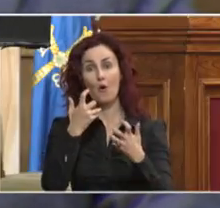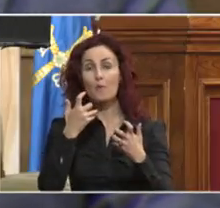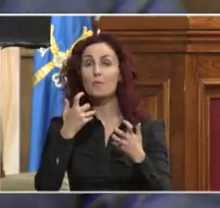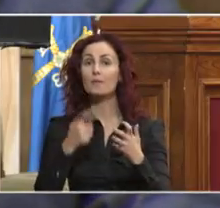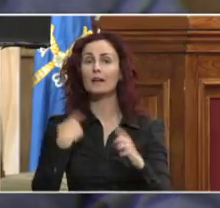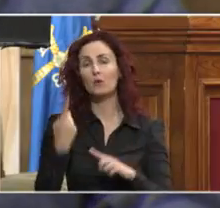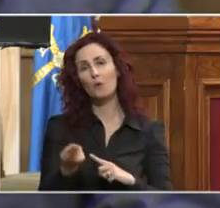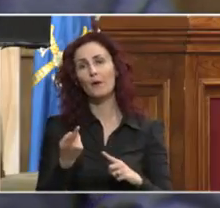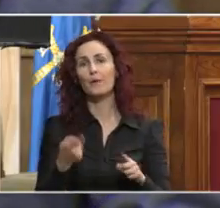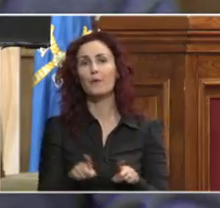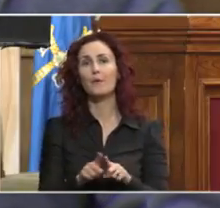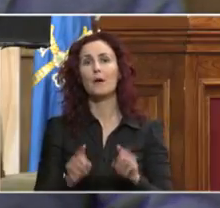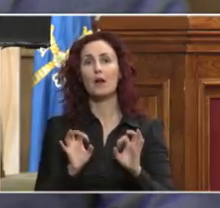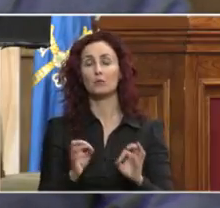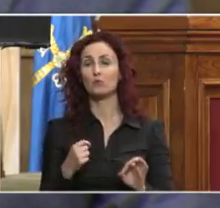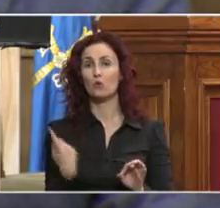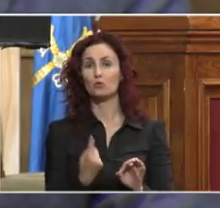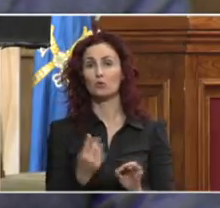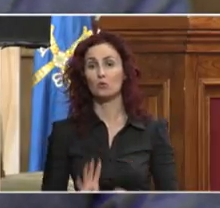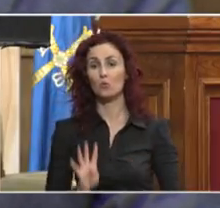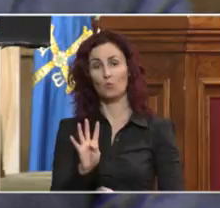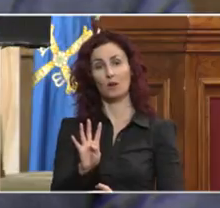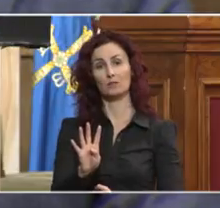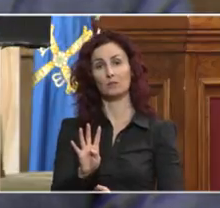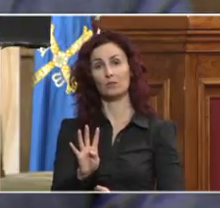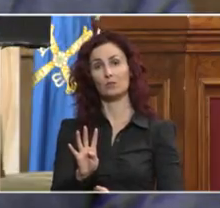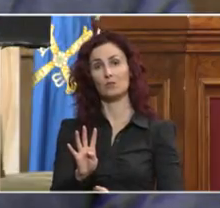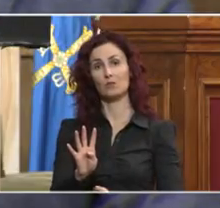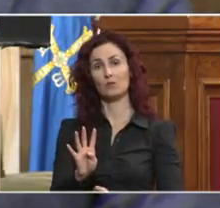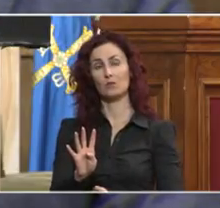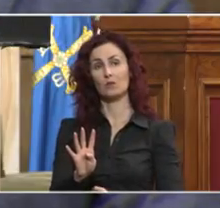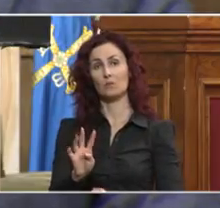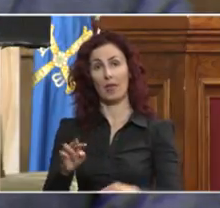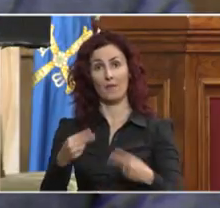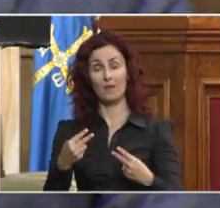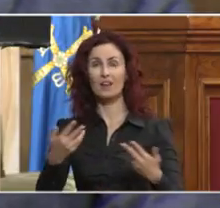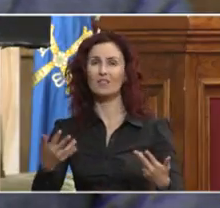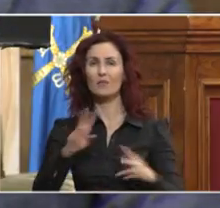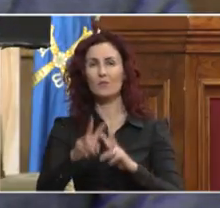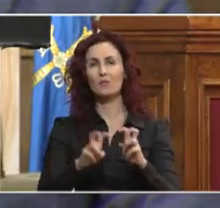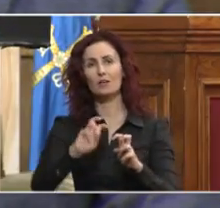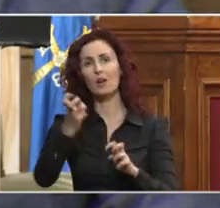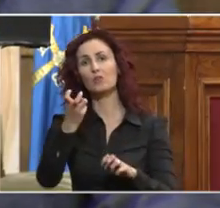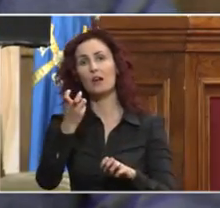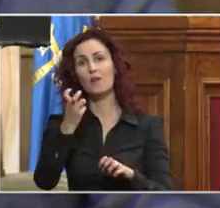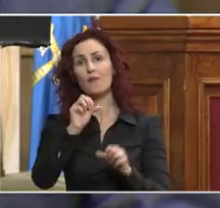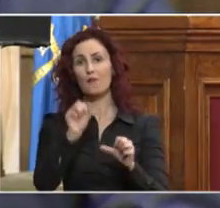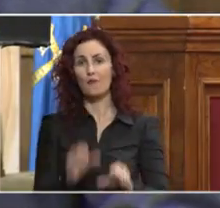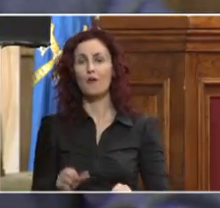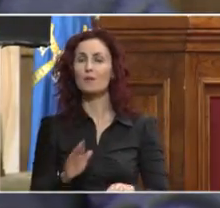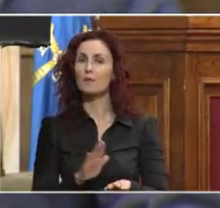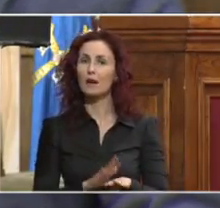y luego representándolas nosotros, a buscar partes